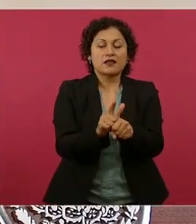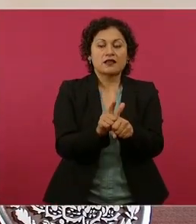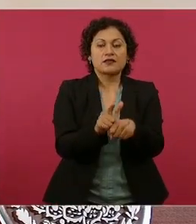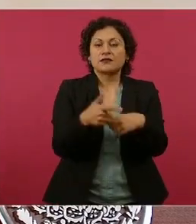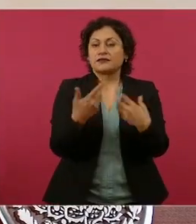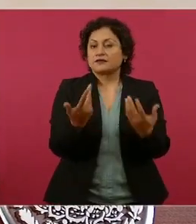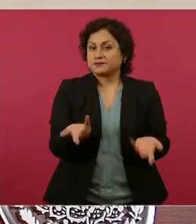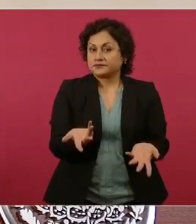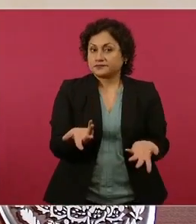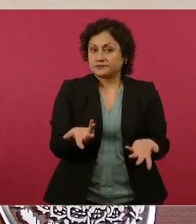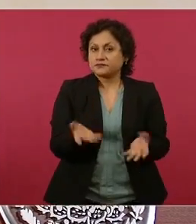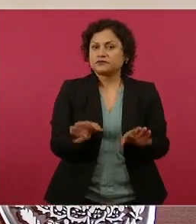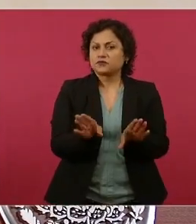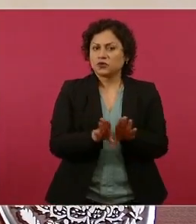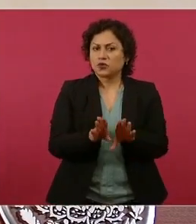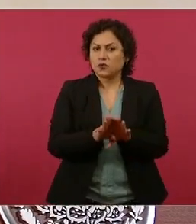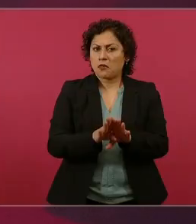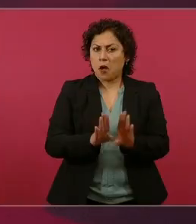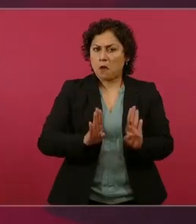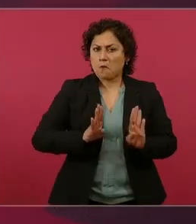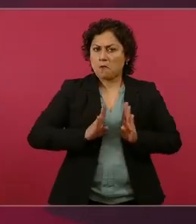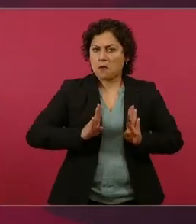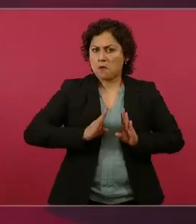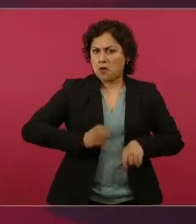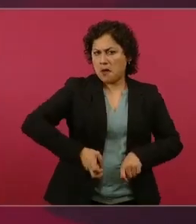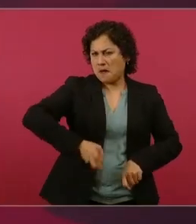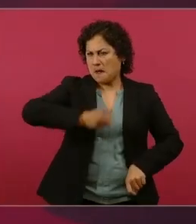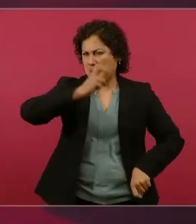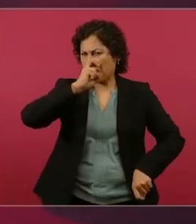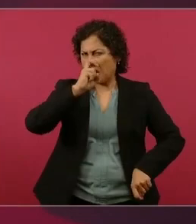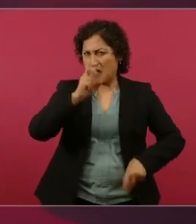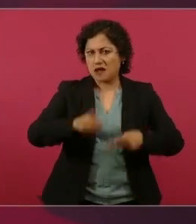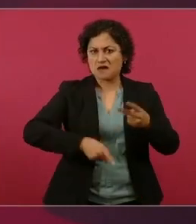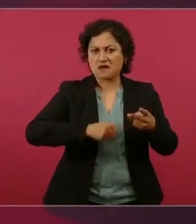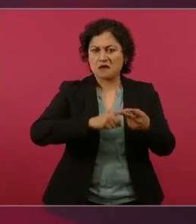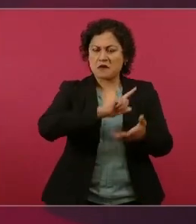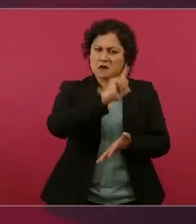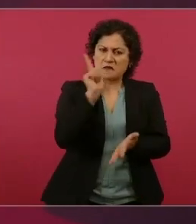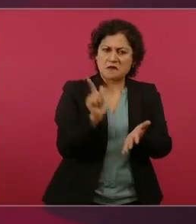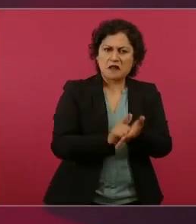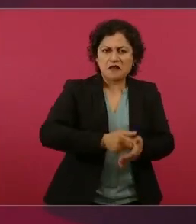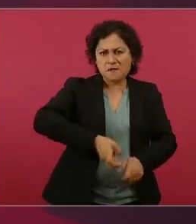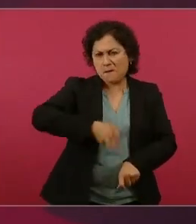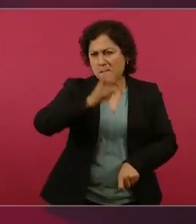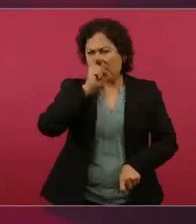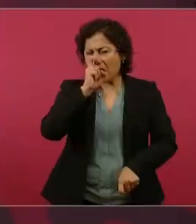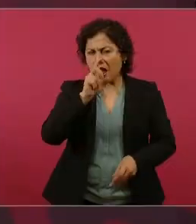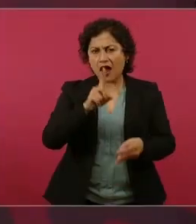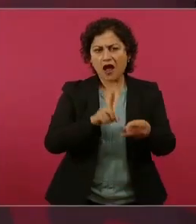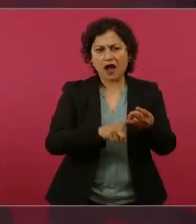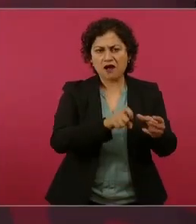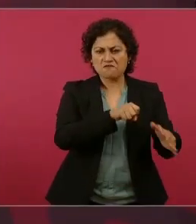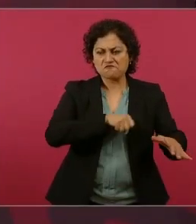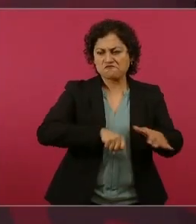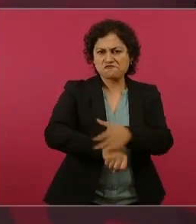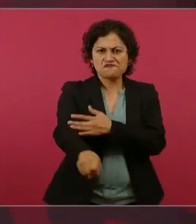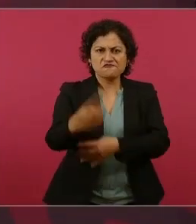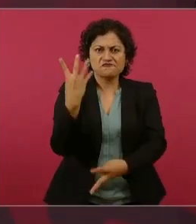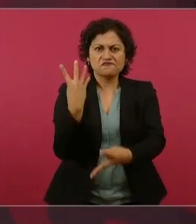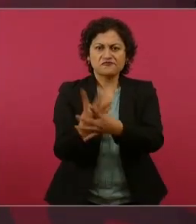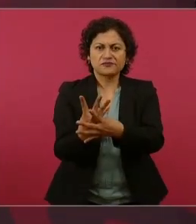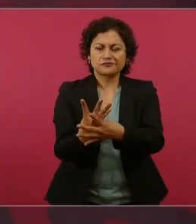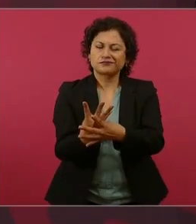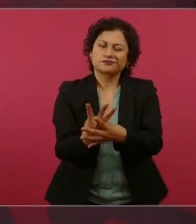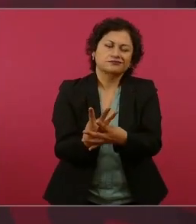con el uso de la fuerza, con leyes más severas, con cárceles. Entonces, este es un